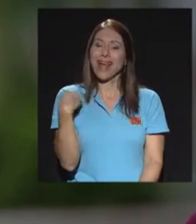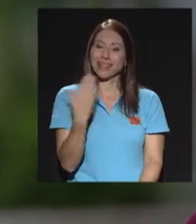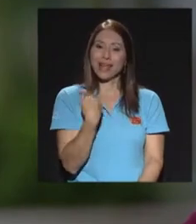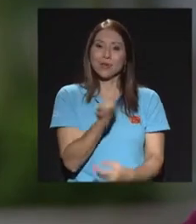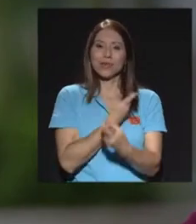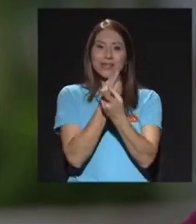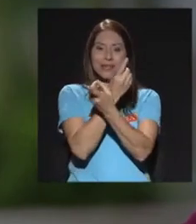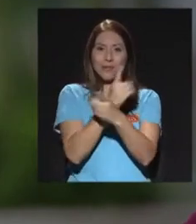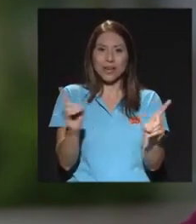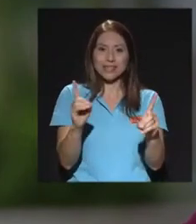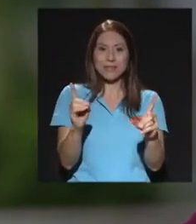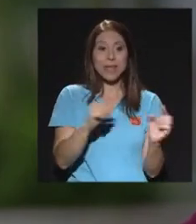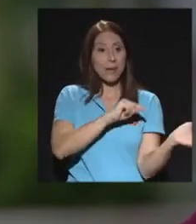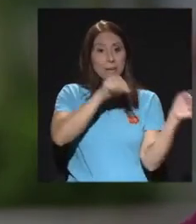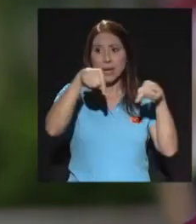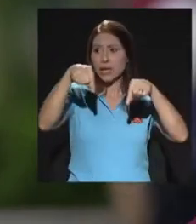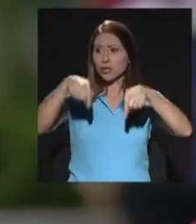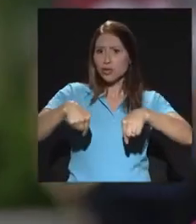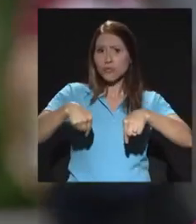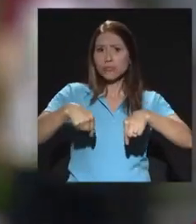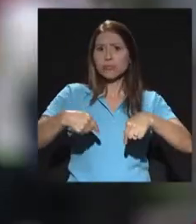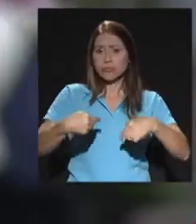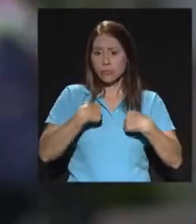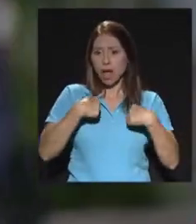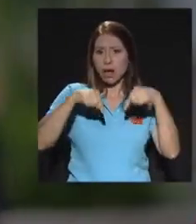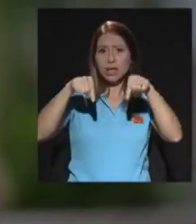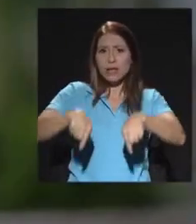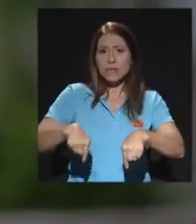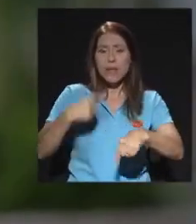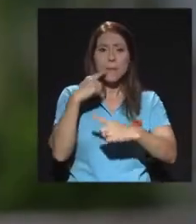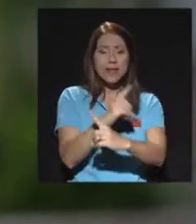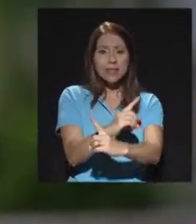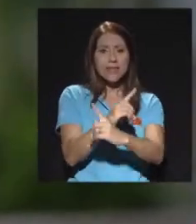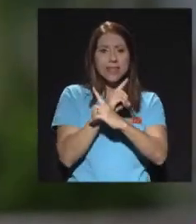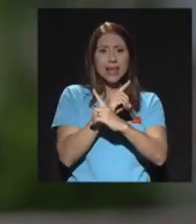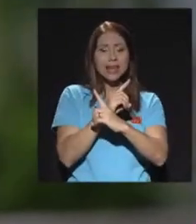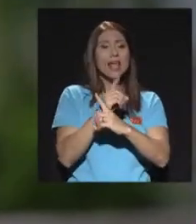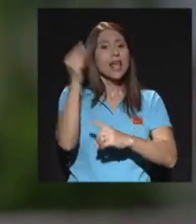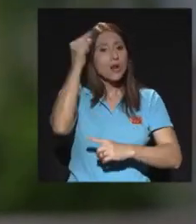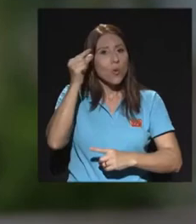en nuestro país, y venir hoy yo aquí a defender que el gobierno, el Poder